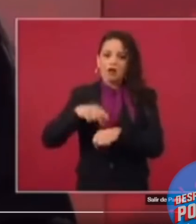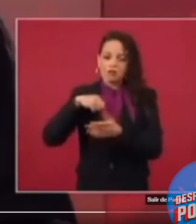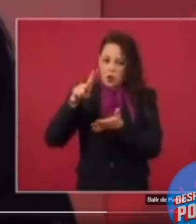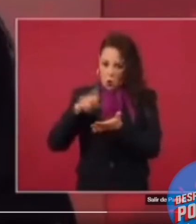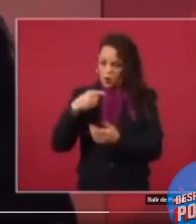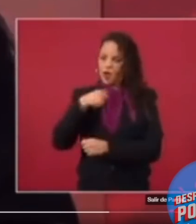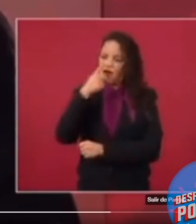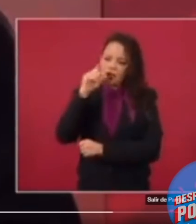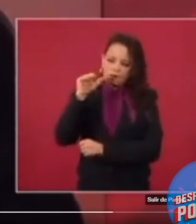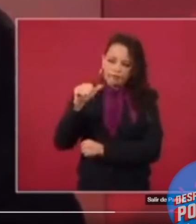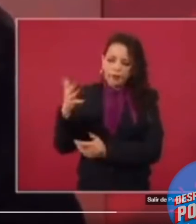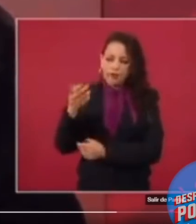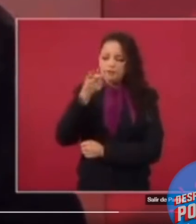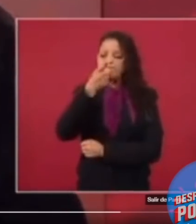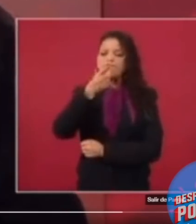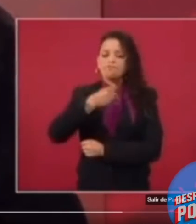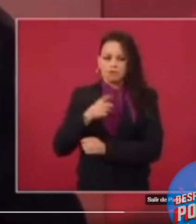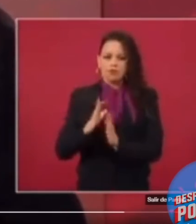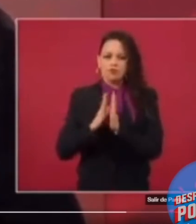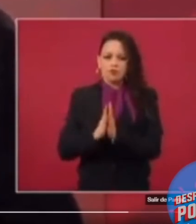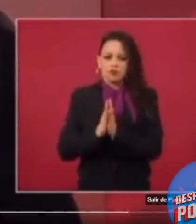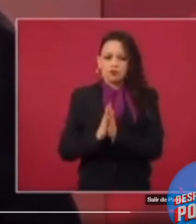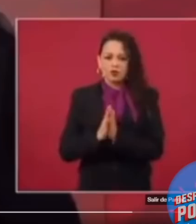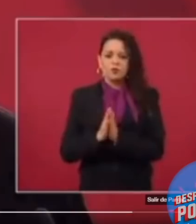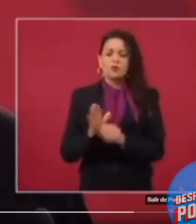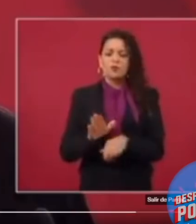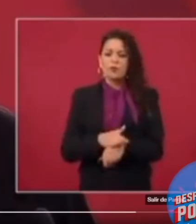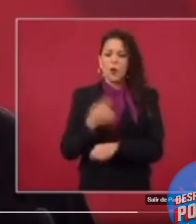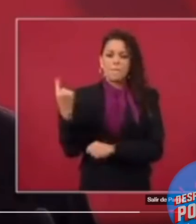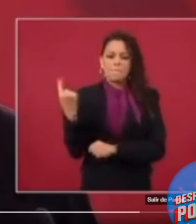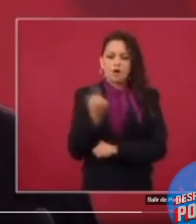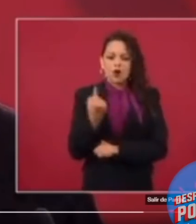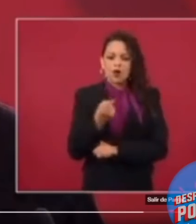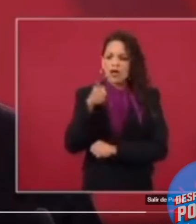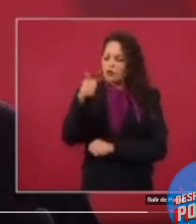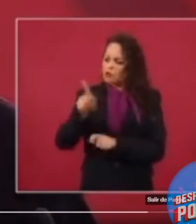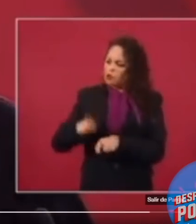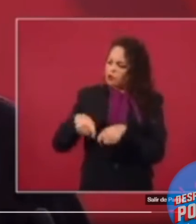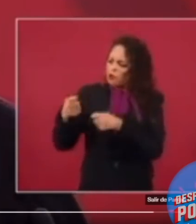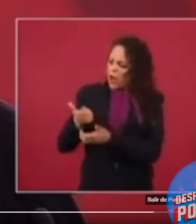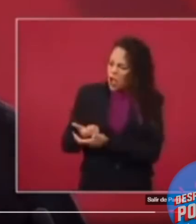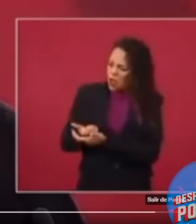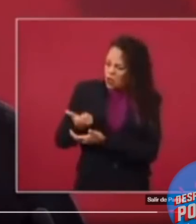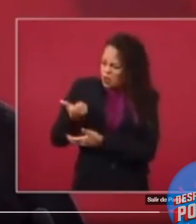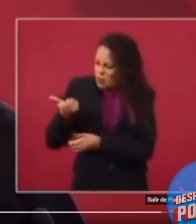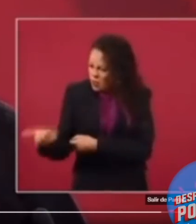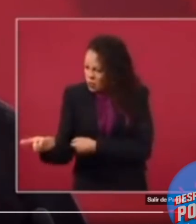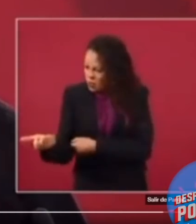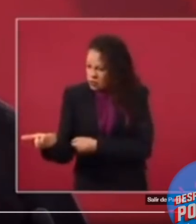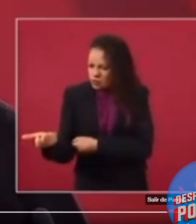que nos diga por qué le da dinero, le otorga dinero